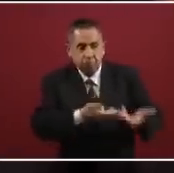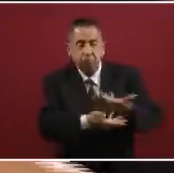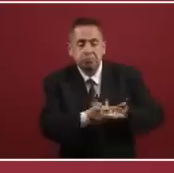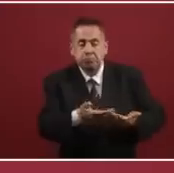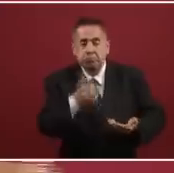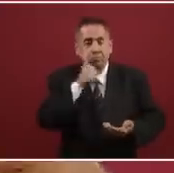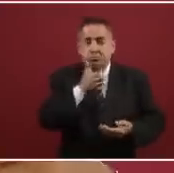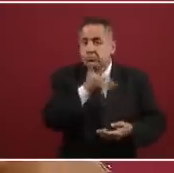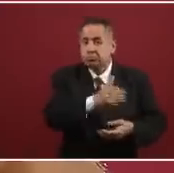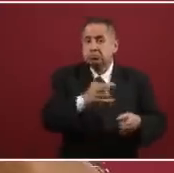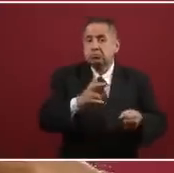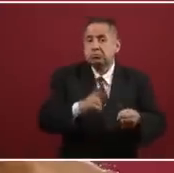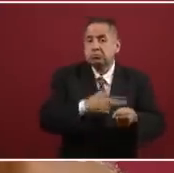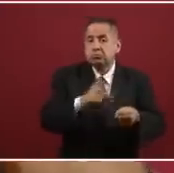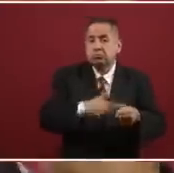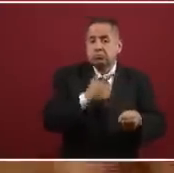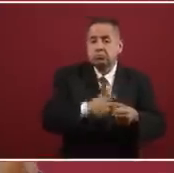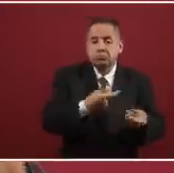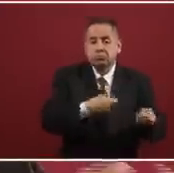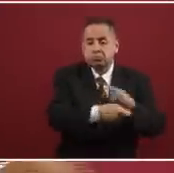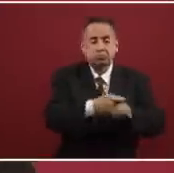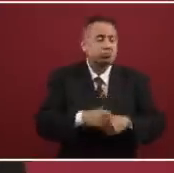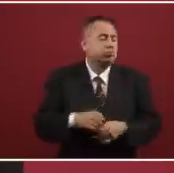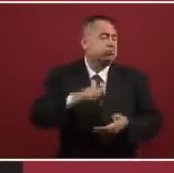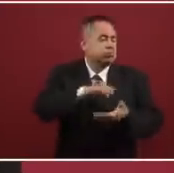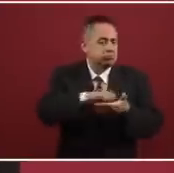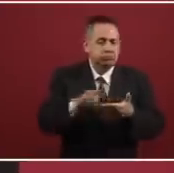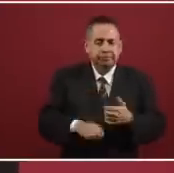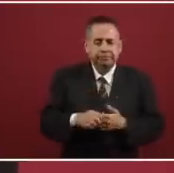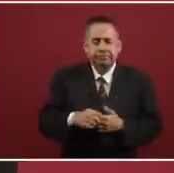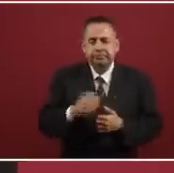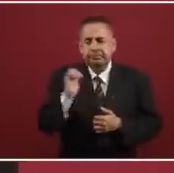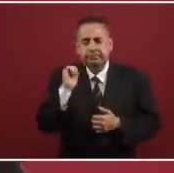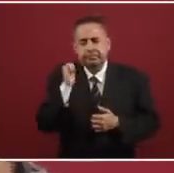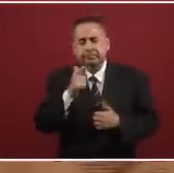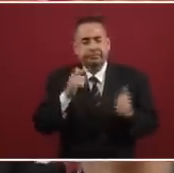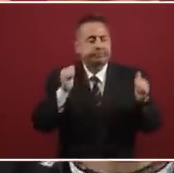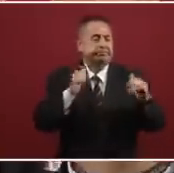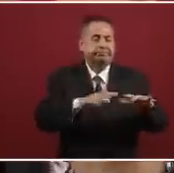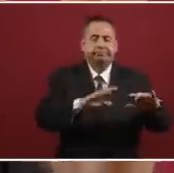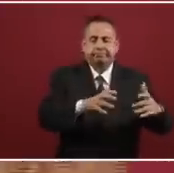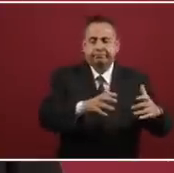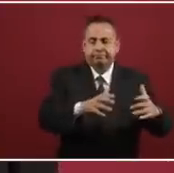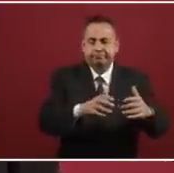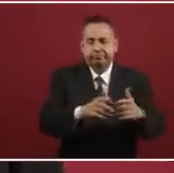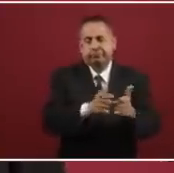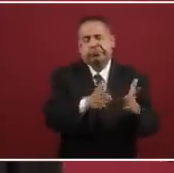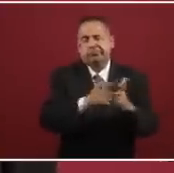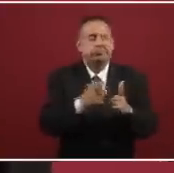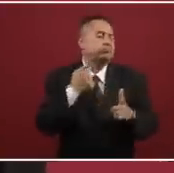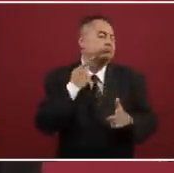de que se hacía un acto de los partidos